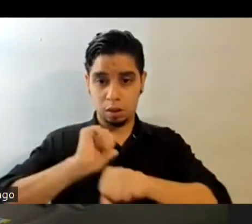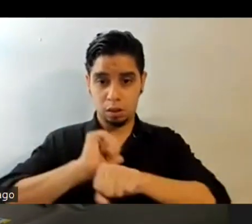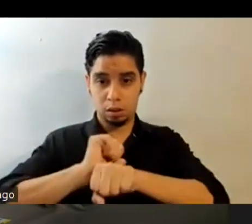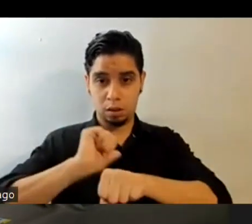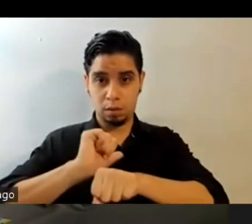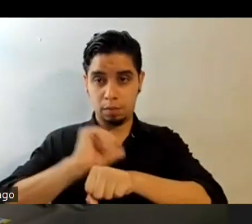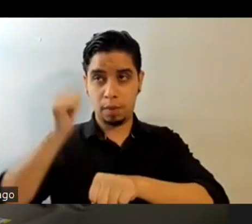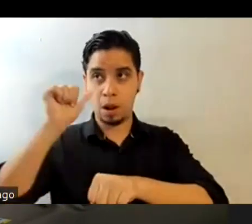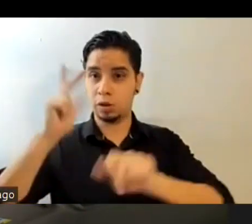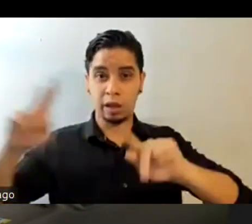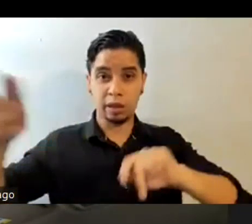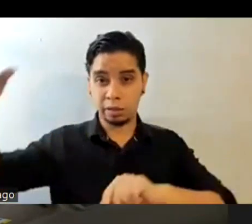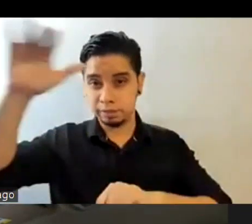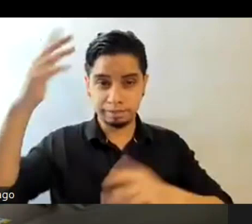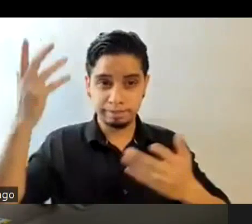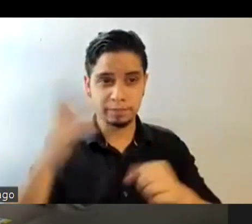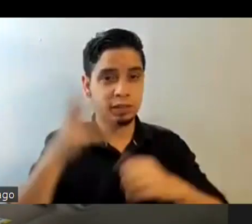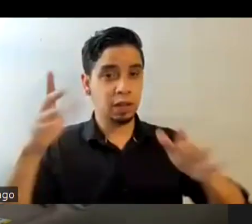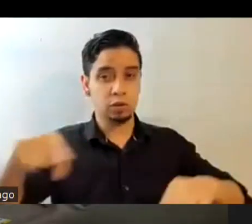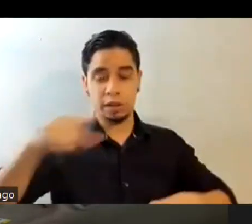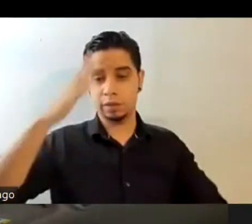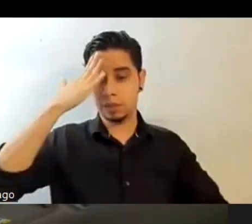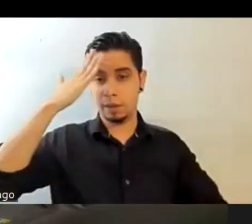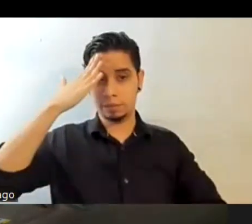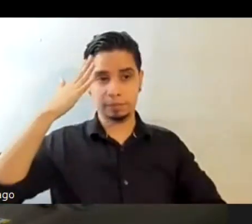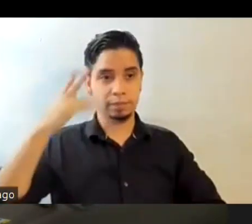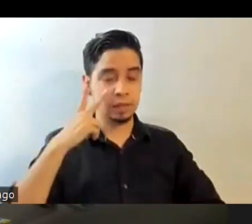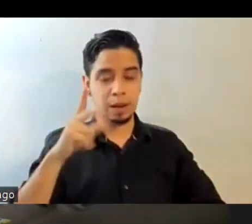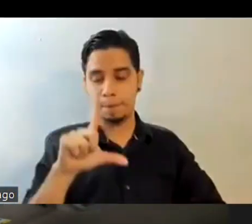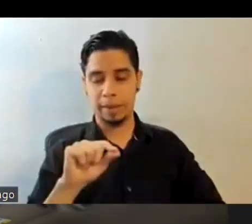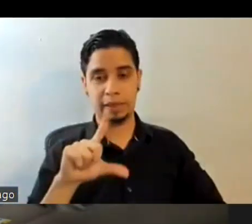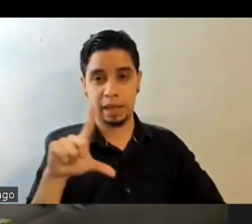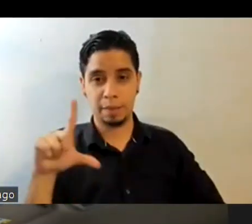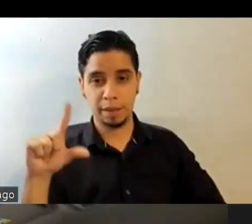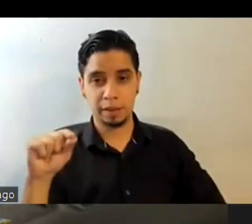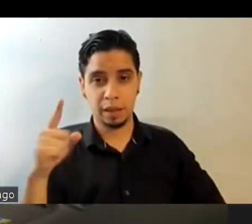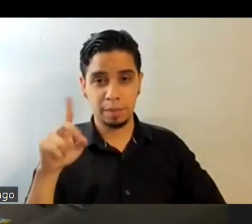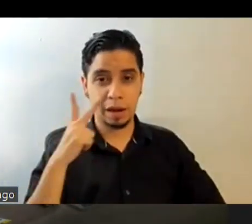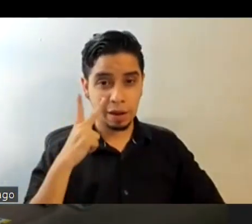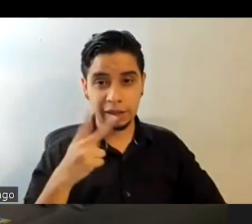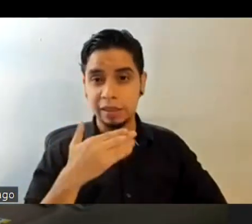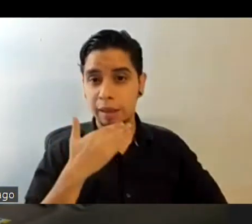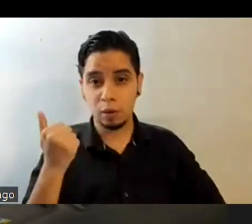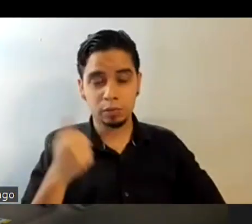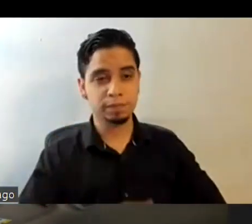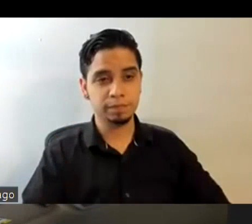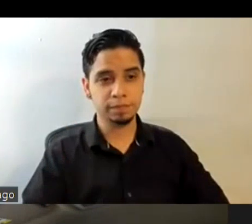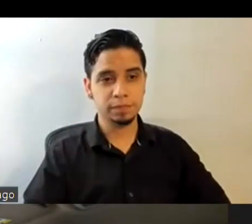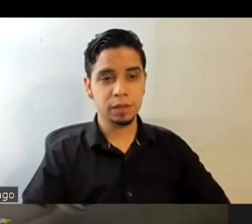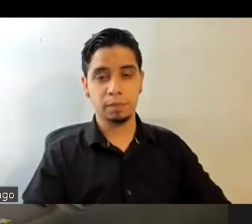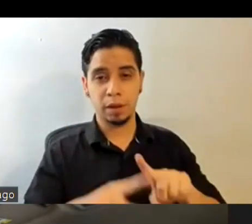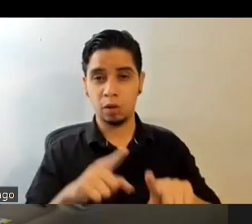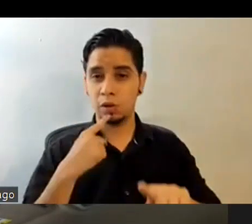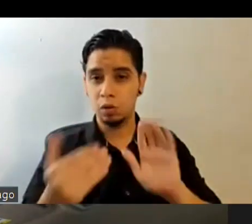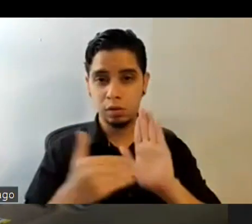intereses mayores. Así que ya sabes, mira, 2020 para verte mejor. Pero, repetimos, lo